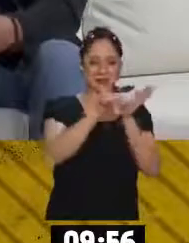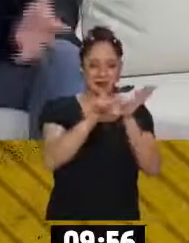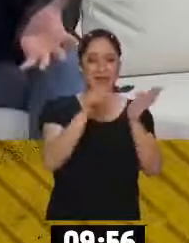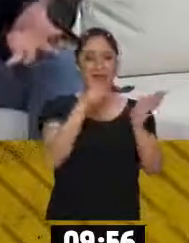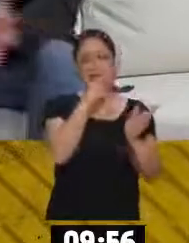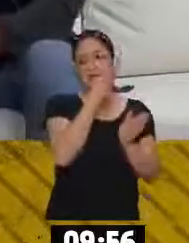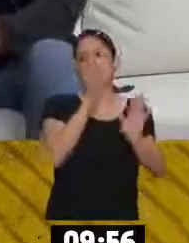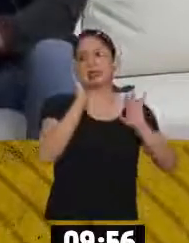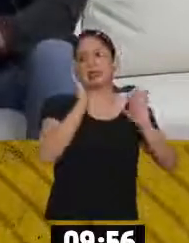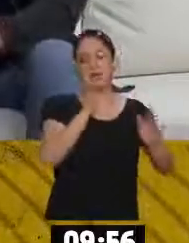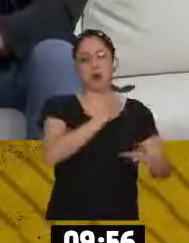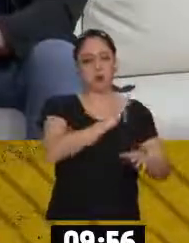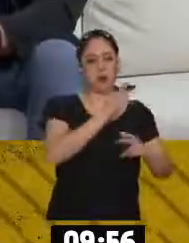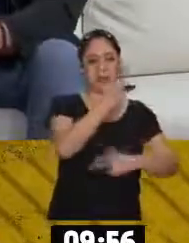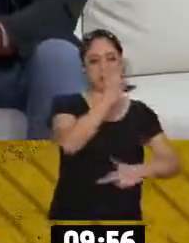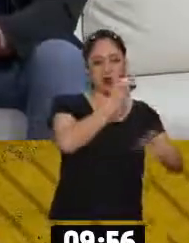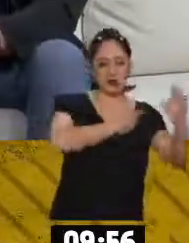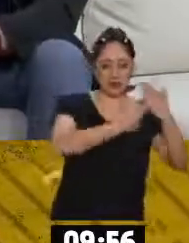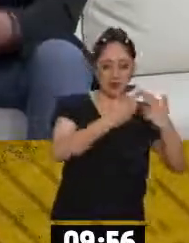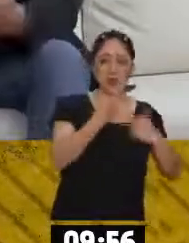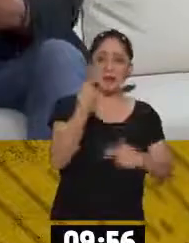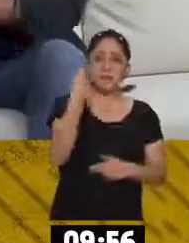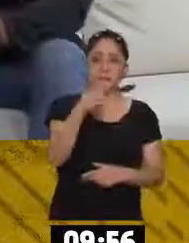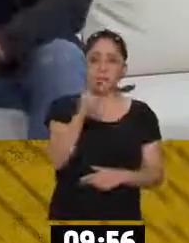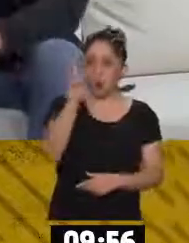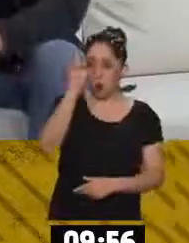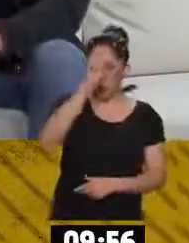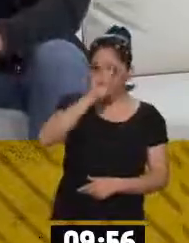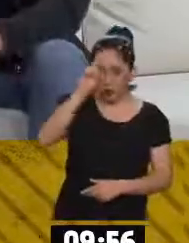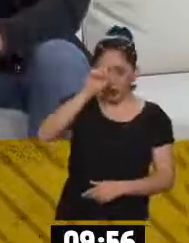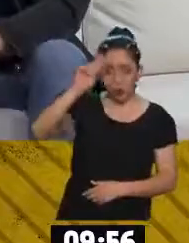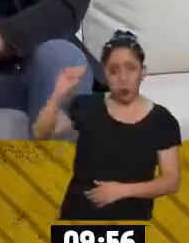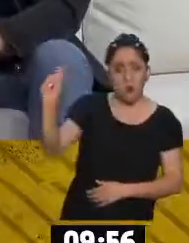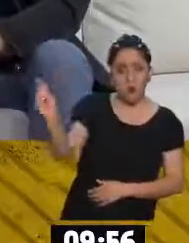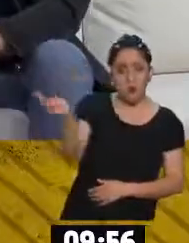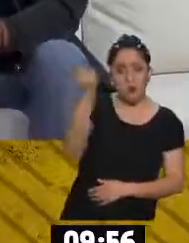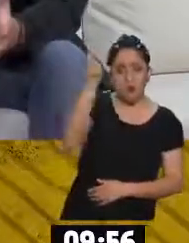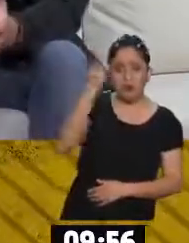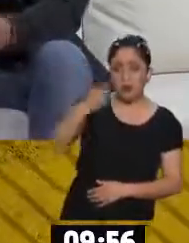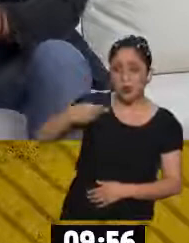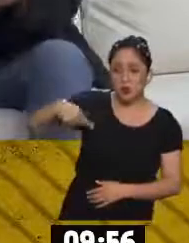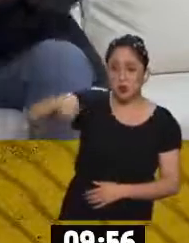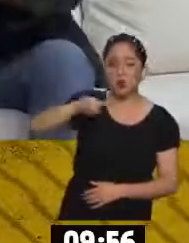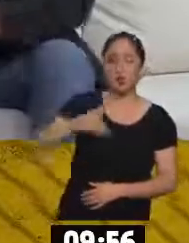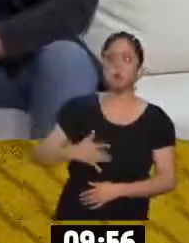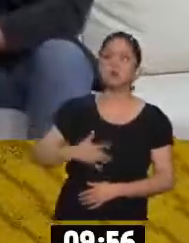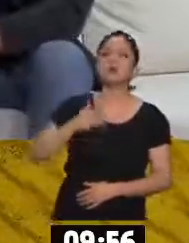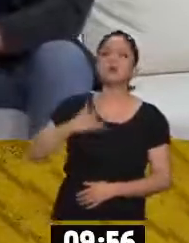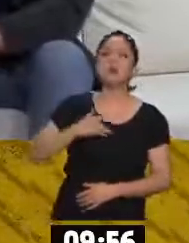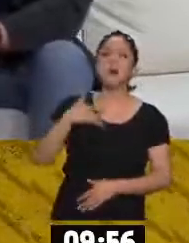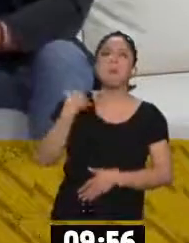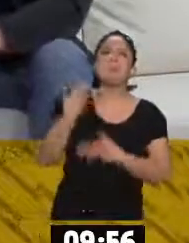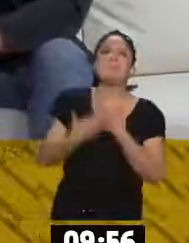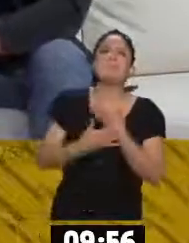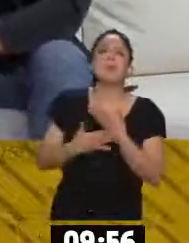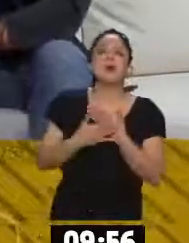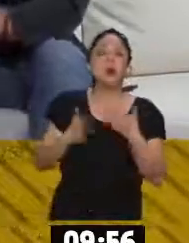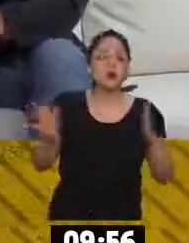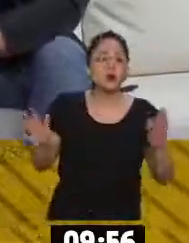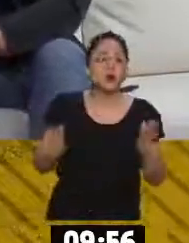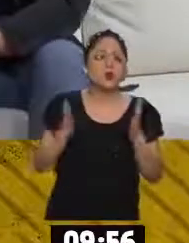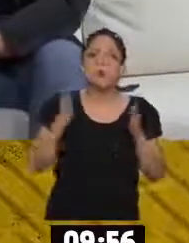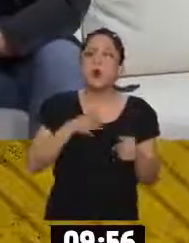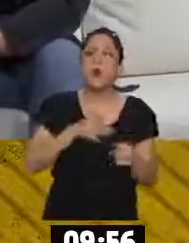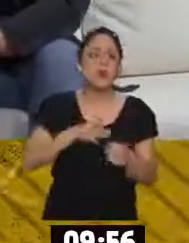algún avance que han tenido con el Consejo Universitario? ¿Se ha platicado sobre alguna toma de... ¿con qué sorpresas se van a encontrar los estudiantes a su regreso